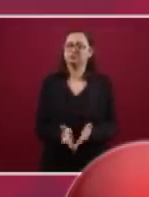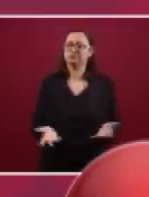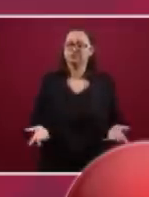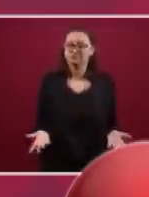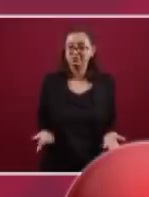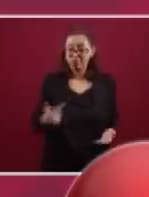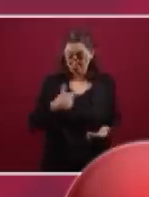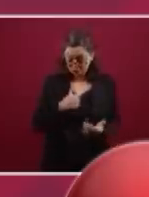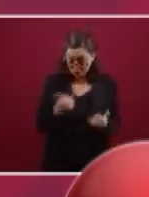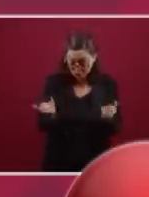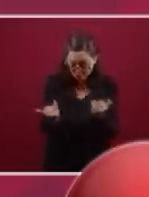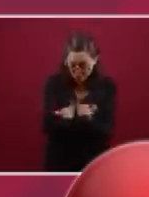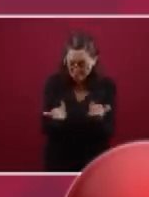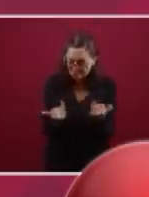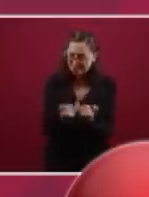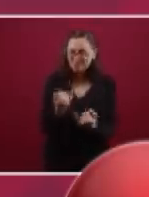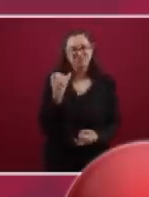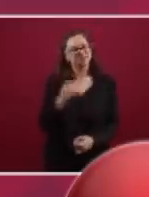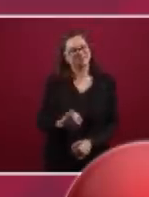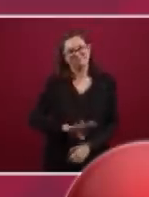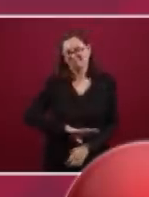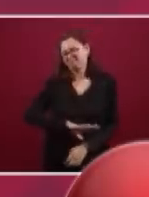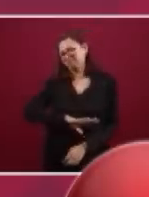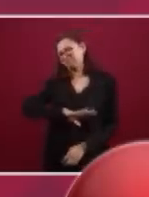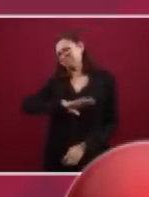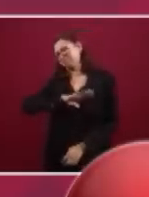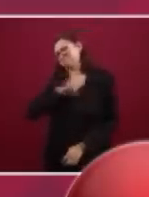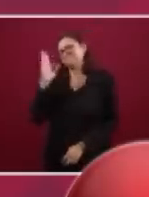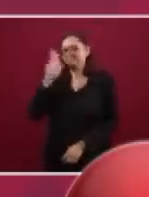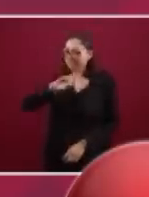con que es mamadas, lo mismo, porque eso sí calienta.